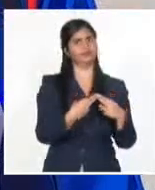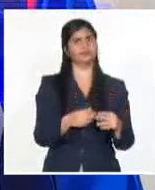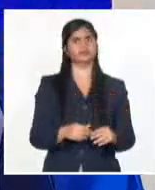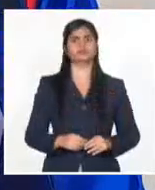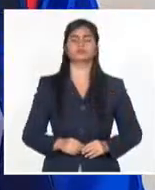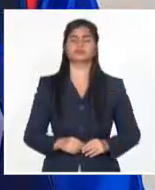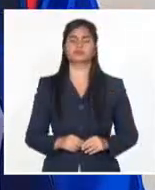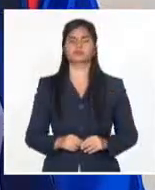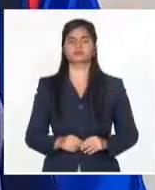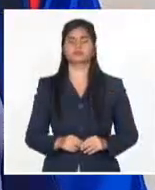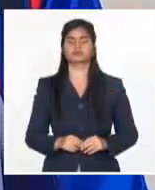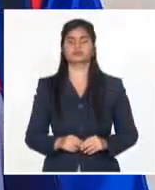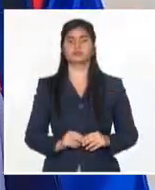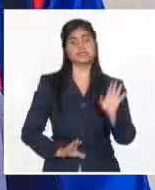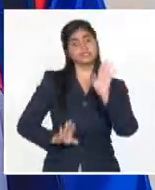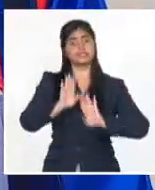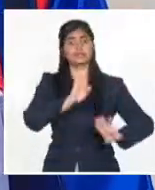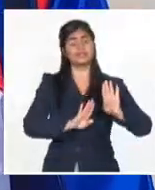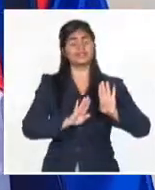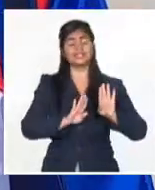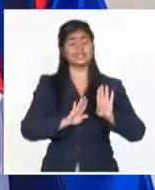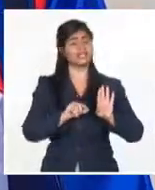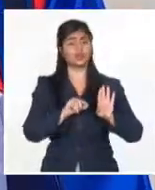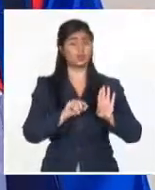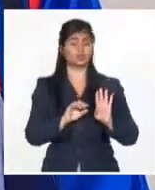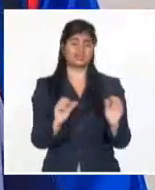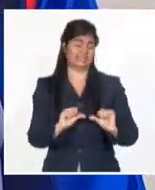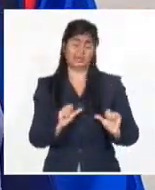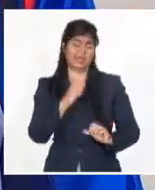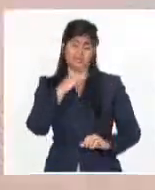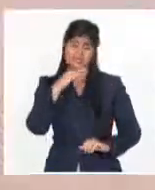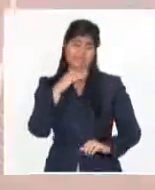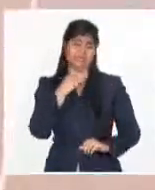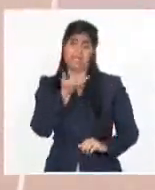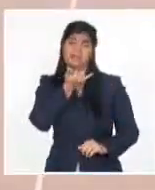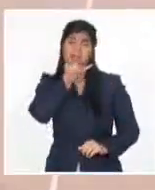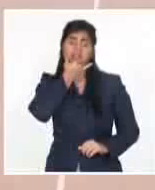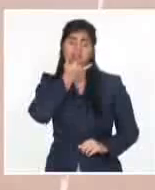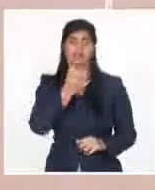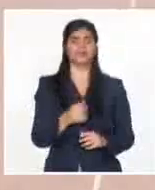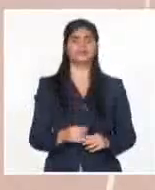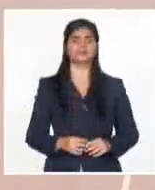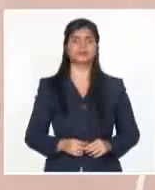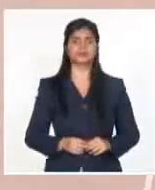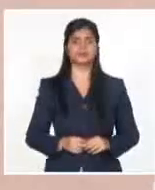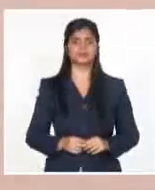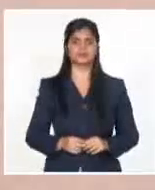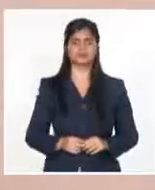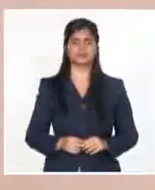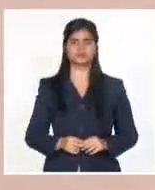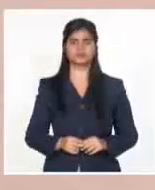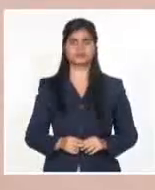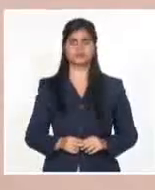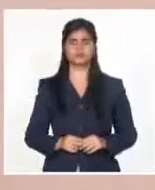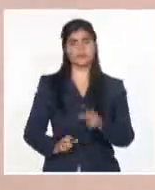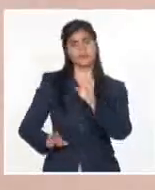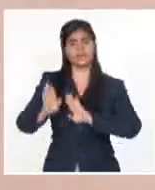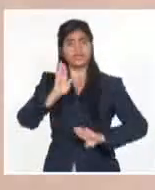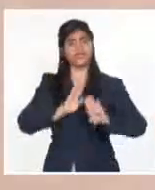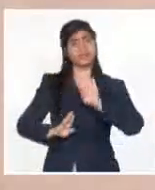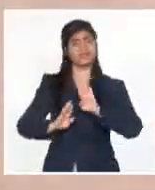táctico en la defensa no se cumplió, una cosa que puntualizamos bien en la defensa, no pudo dar una buena